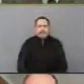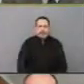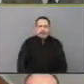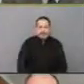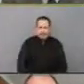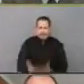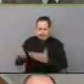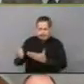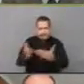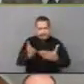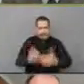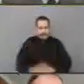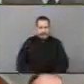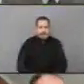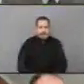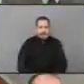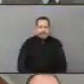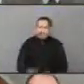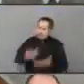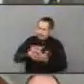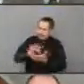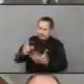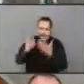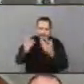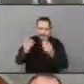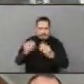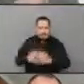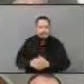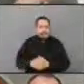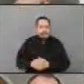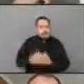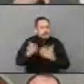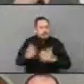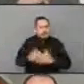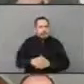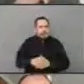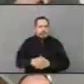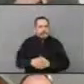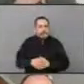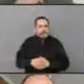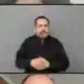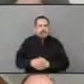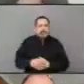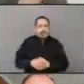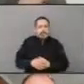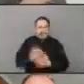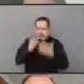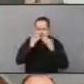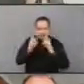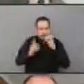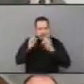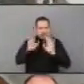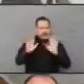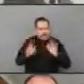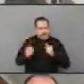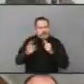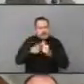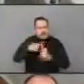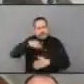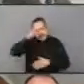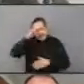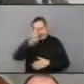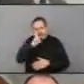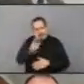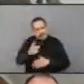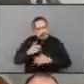Adelante, magistrada, por favor. Muchísimas gracias. Bueno, sin duda creo que lo primero que tengo que decir es